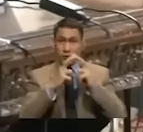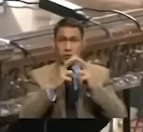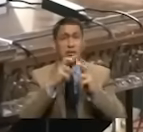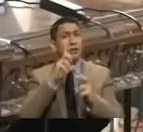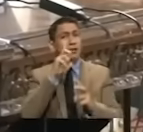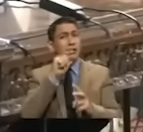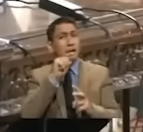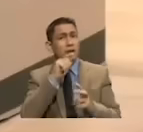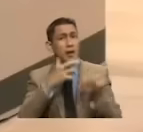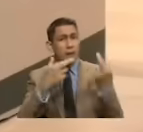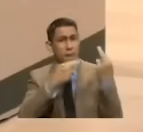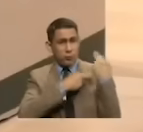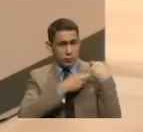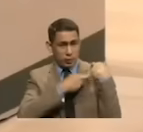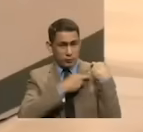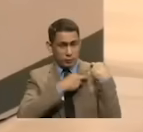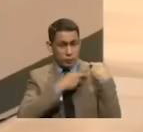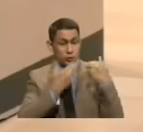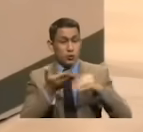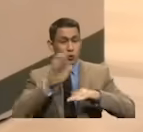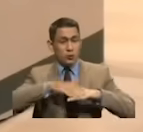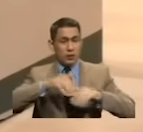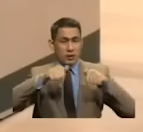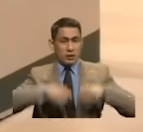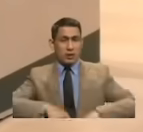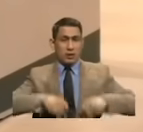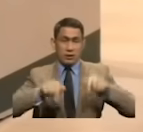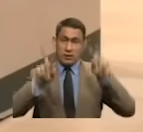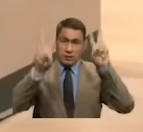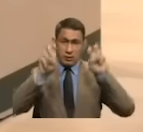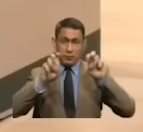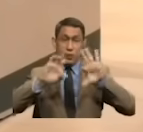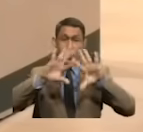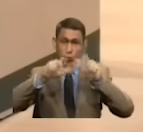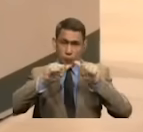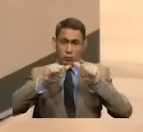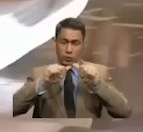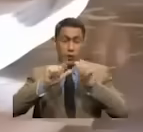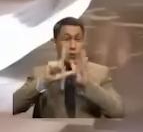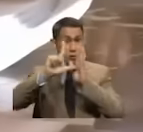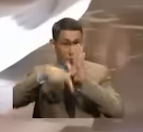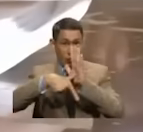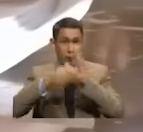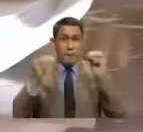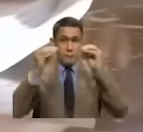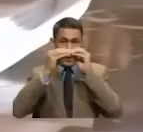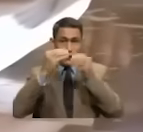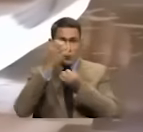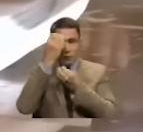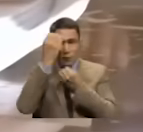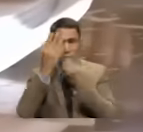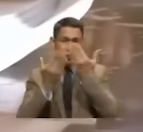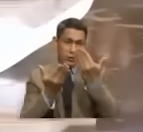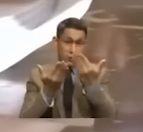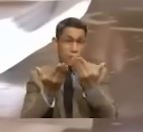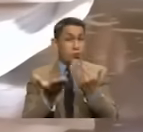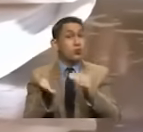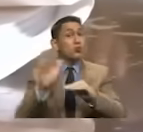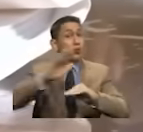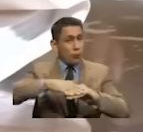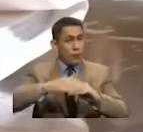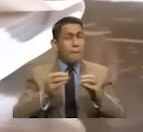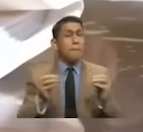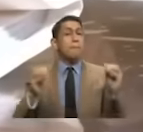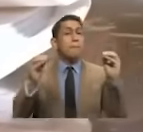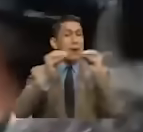las próximas semanas ya podrá conocerse sobre sus orígenes, nexos, lazos y diálogos que mantenían tal vez